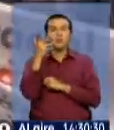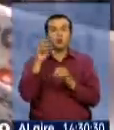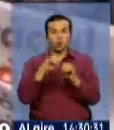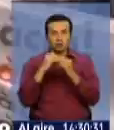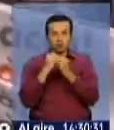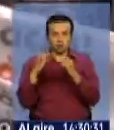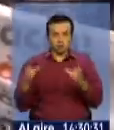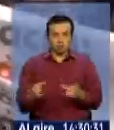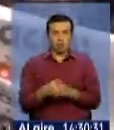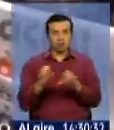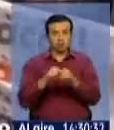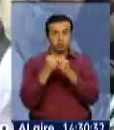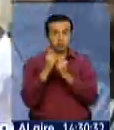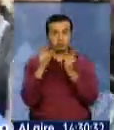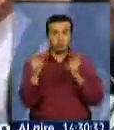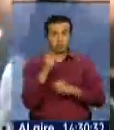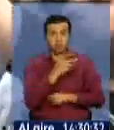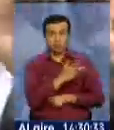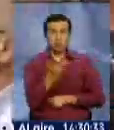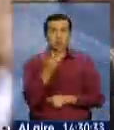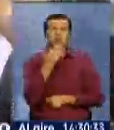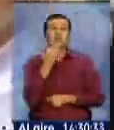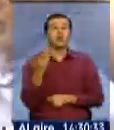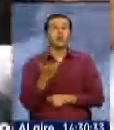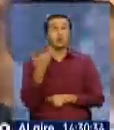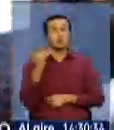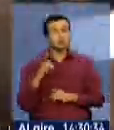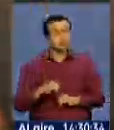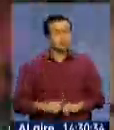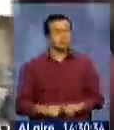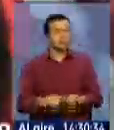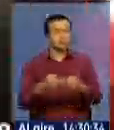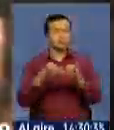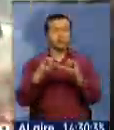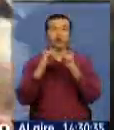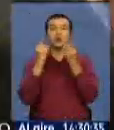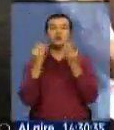Popular, Partido Socialista y Ciudadanos hacen frente común, mientras